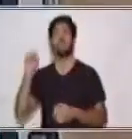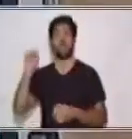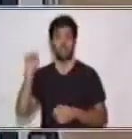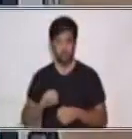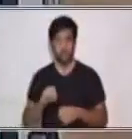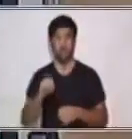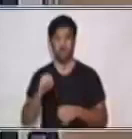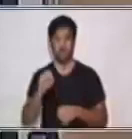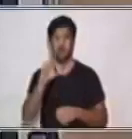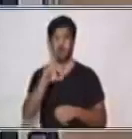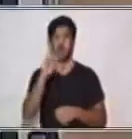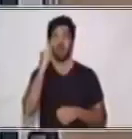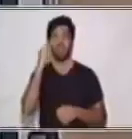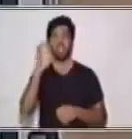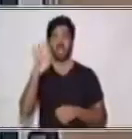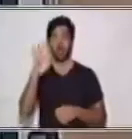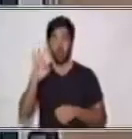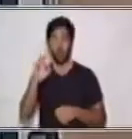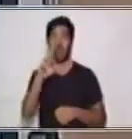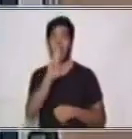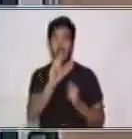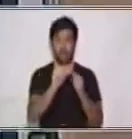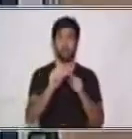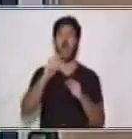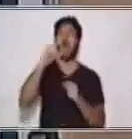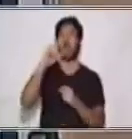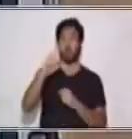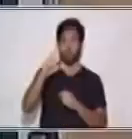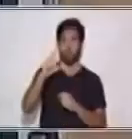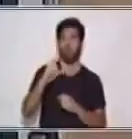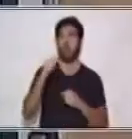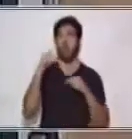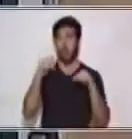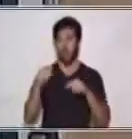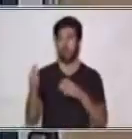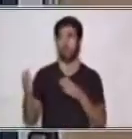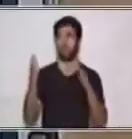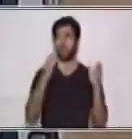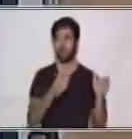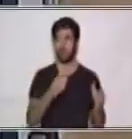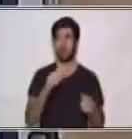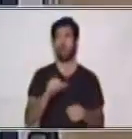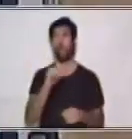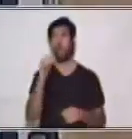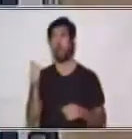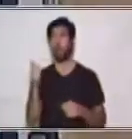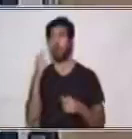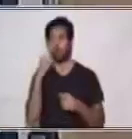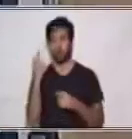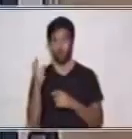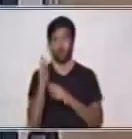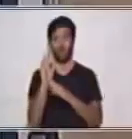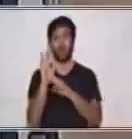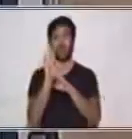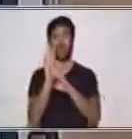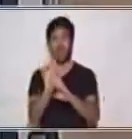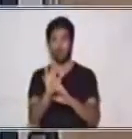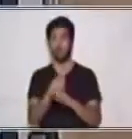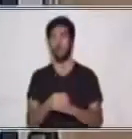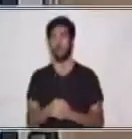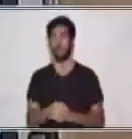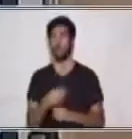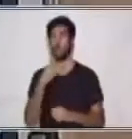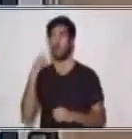llevar la mayúscula, inicial mayúscula. Ahora bien, en el siguiente ejemplo, en el río